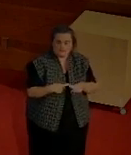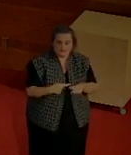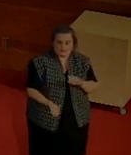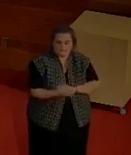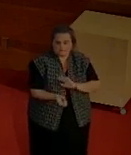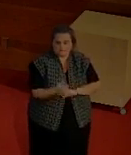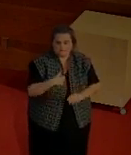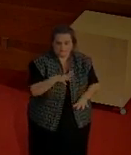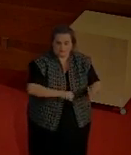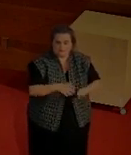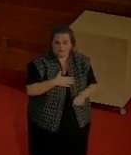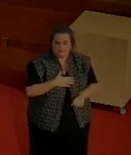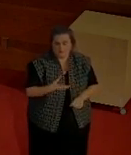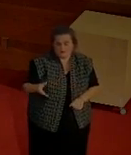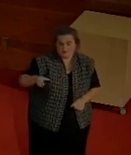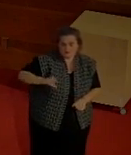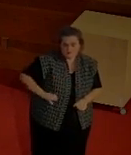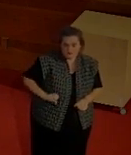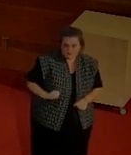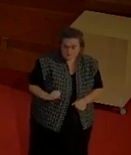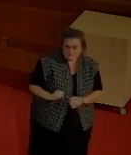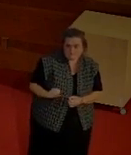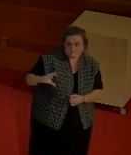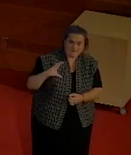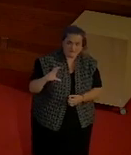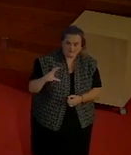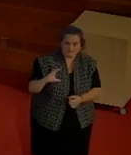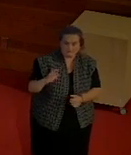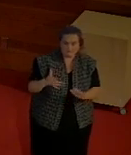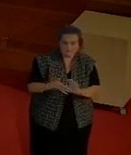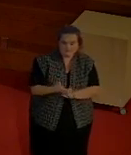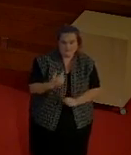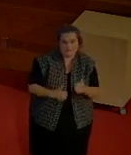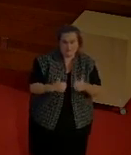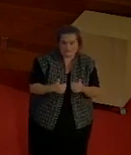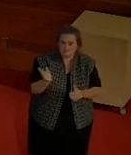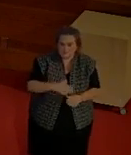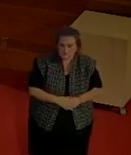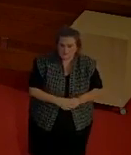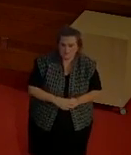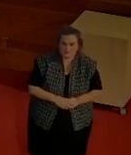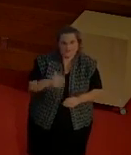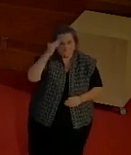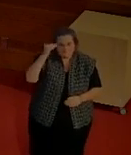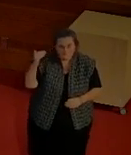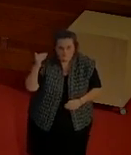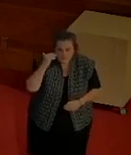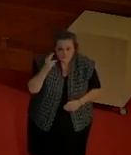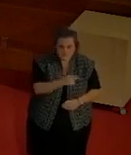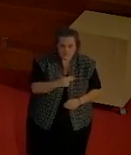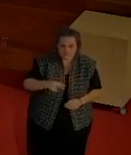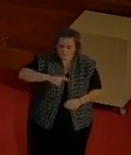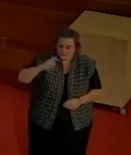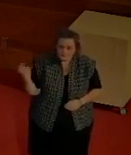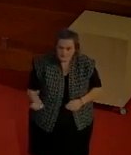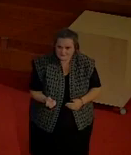salarios a mi gente ya no somos competitivos porque Vietnam y Malasia Indonesia y otros que han copiado el modelo lo